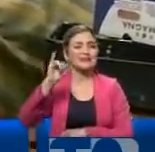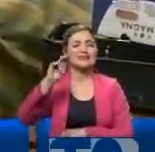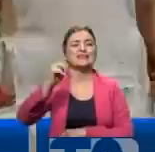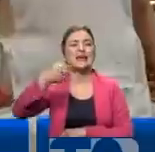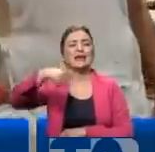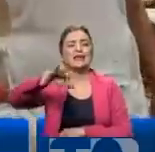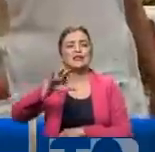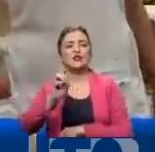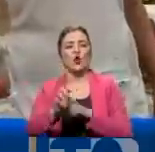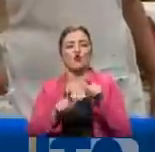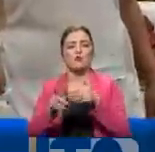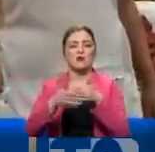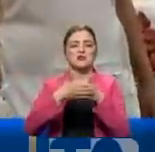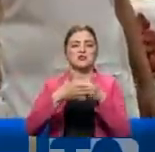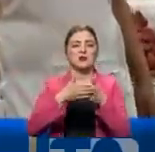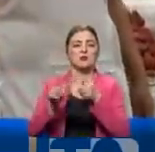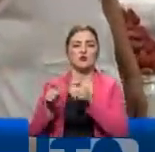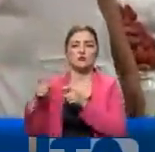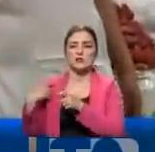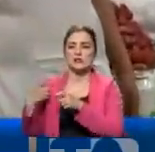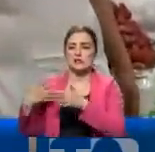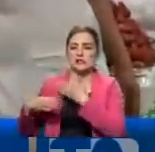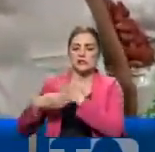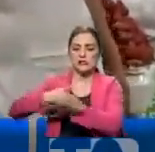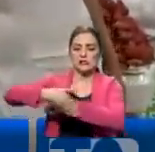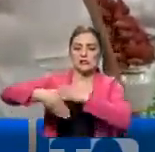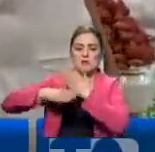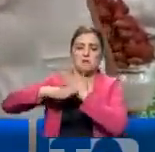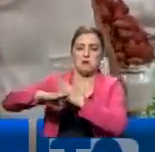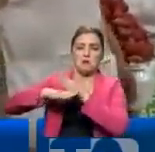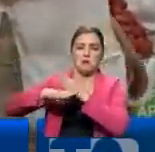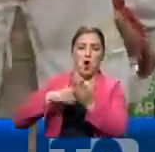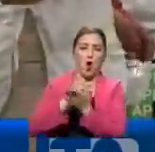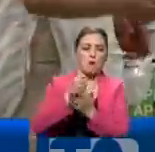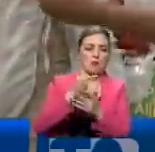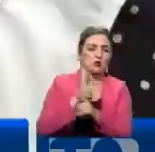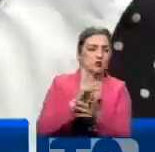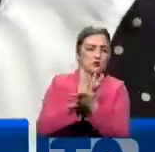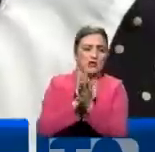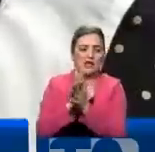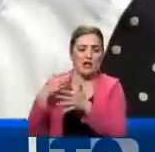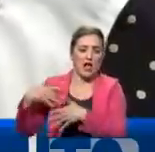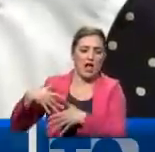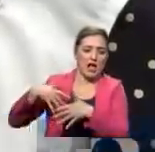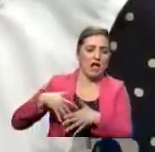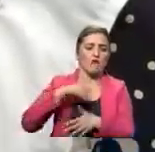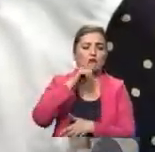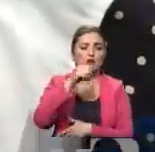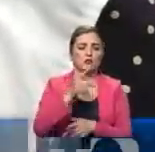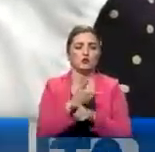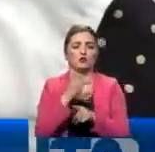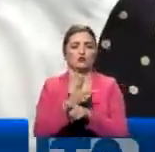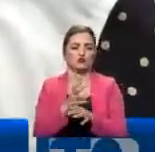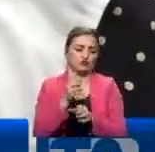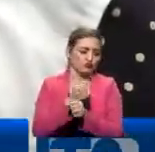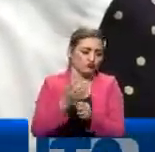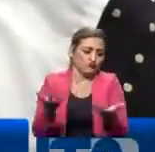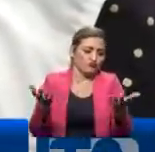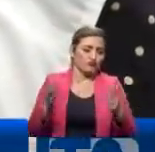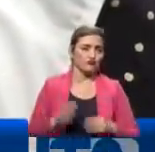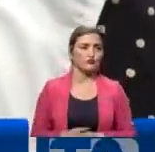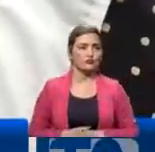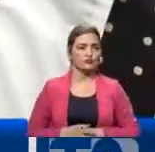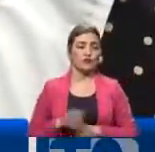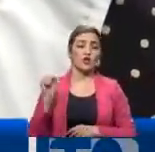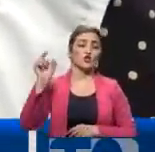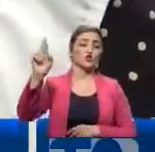sostienen que los comerciantes no pudieron llegar por el cierre de vías o no lograron abastecerse. Falta de productos y otra por seguridad, porque